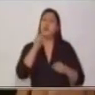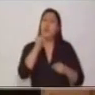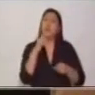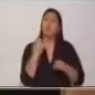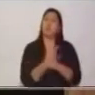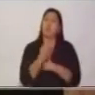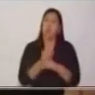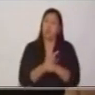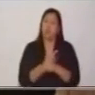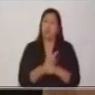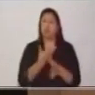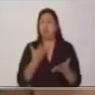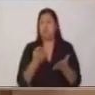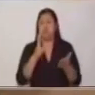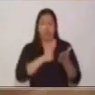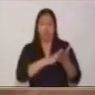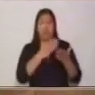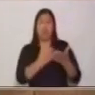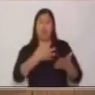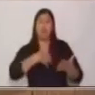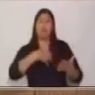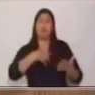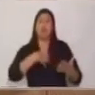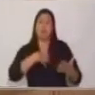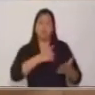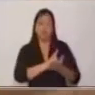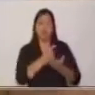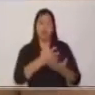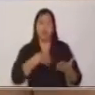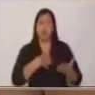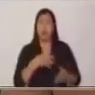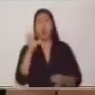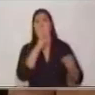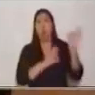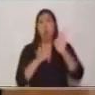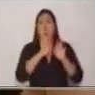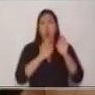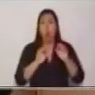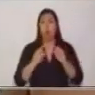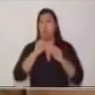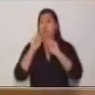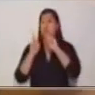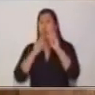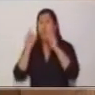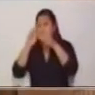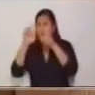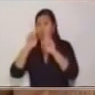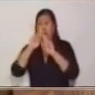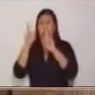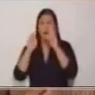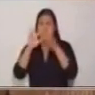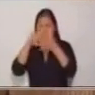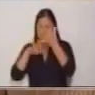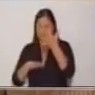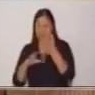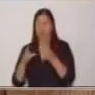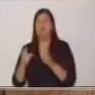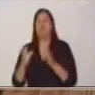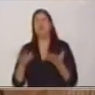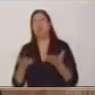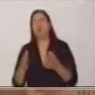referencias de estudios, referencias de encuestas, para darle soporte a lo que nosotros estamos